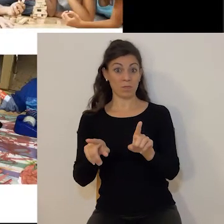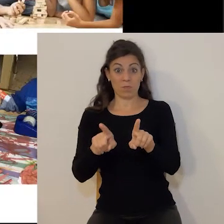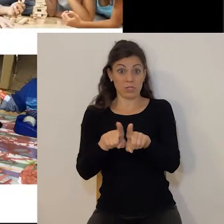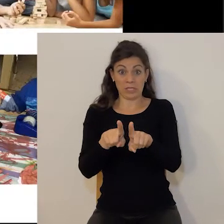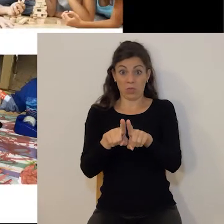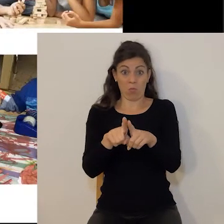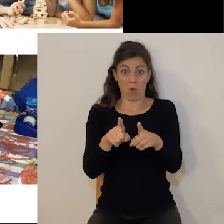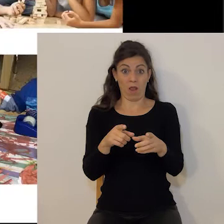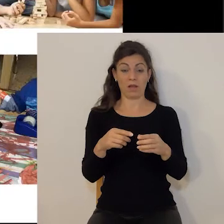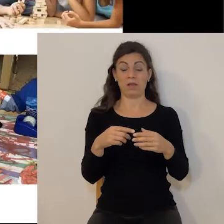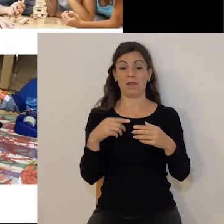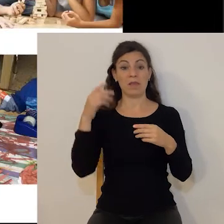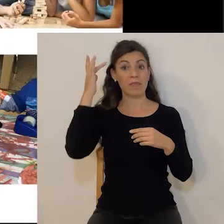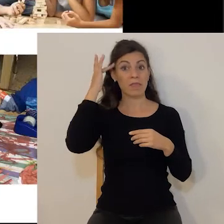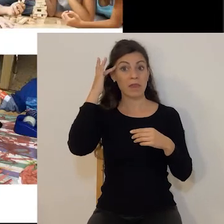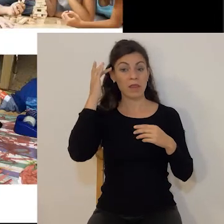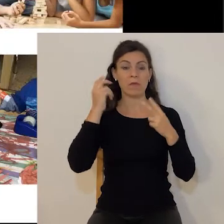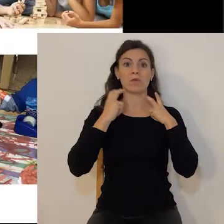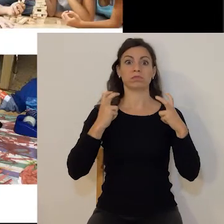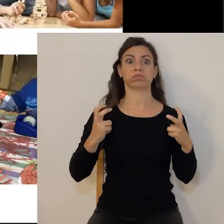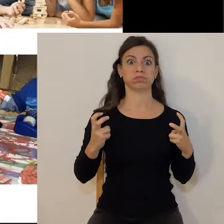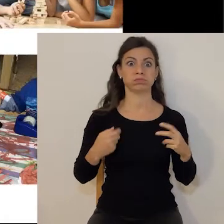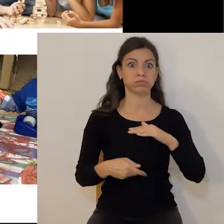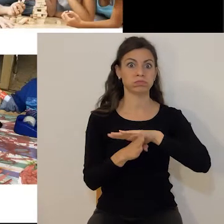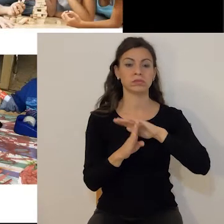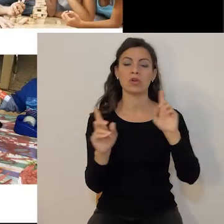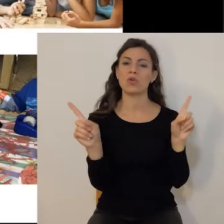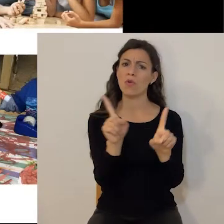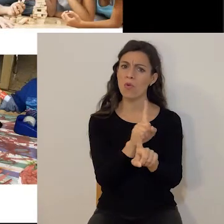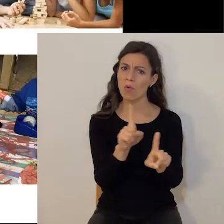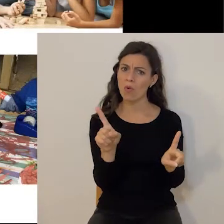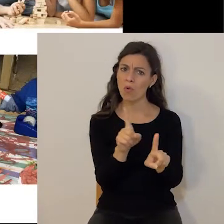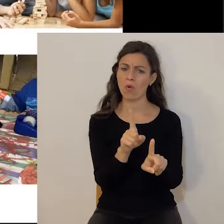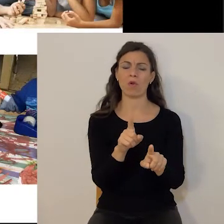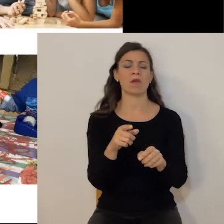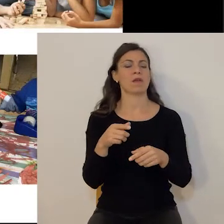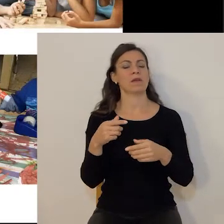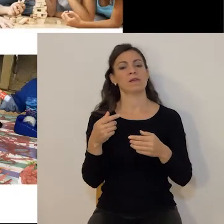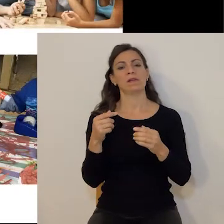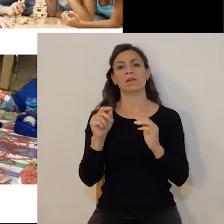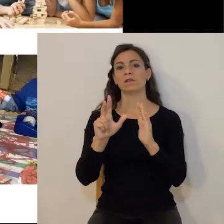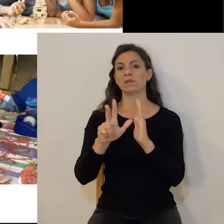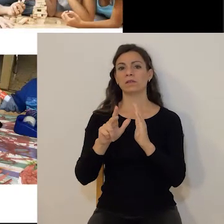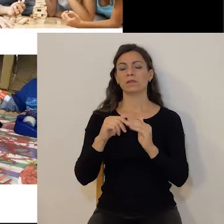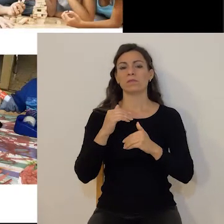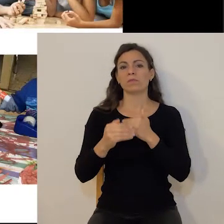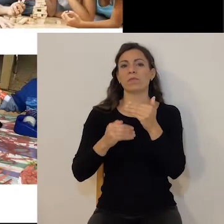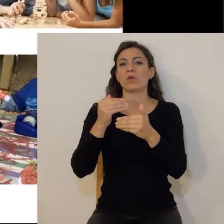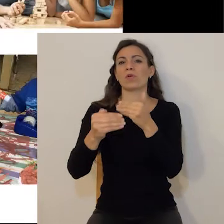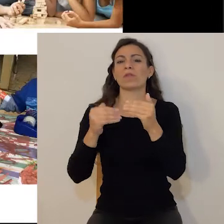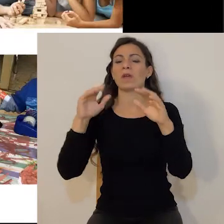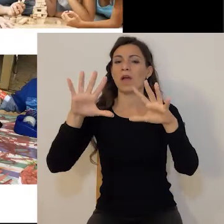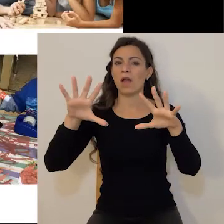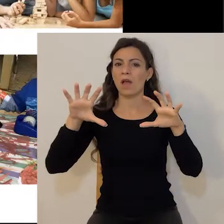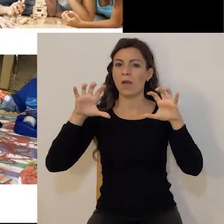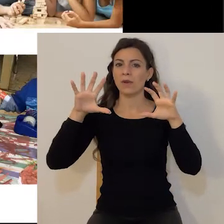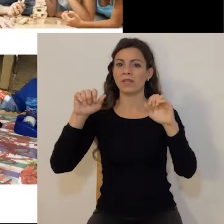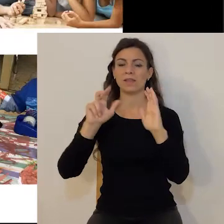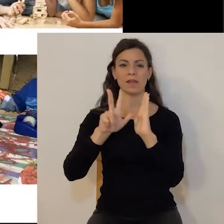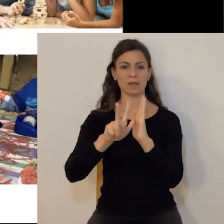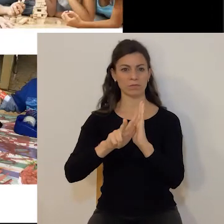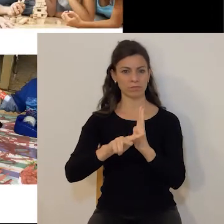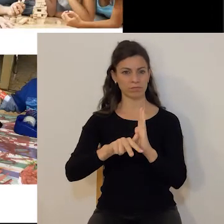estrés continuado, sino enlentecer el proceso de aprendizaje